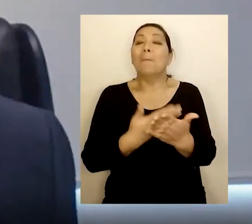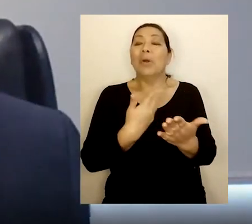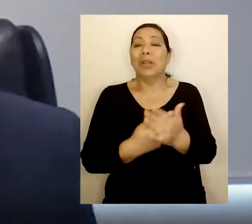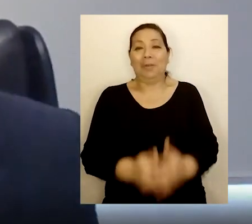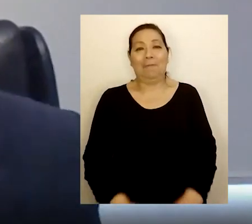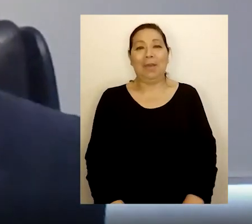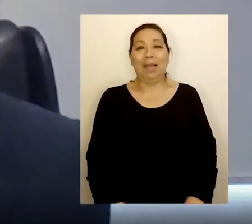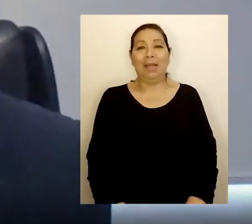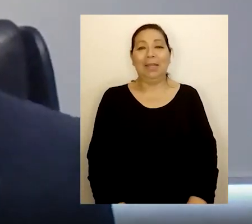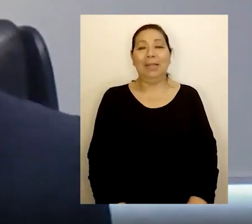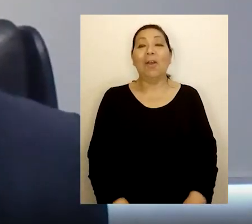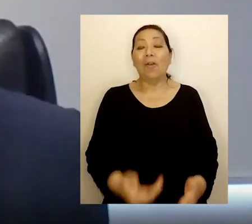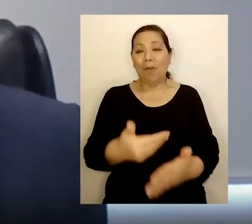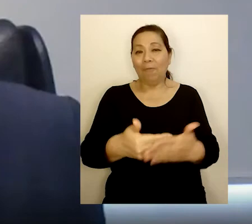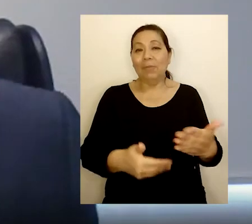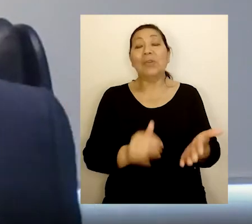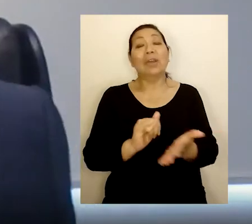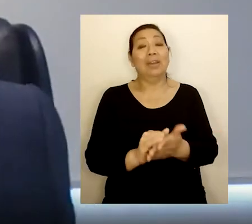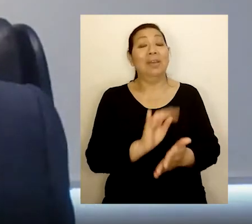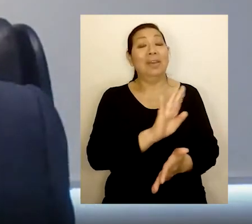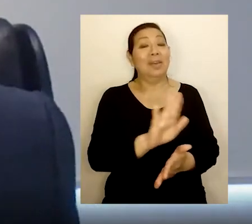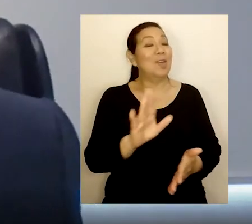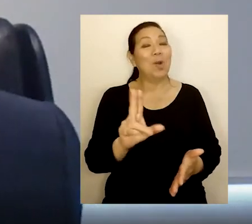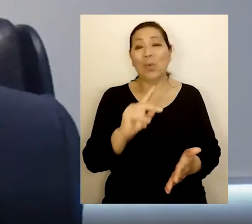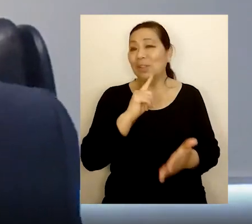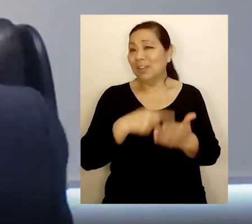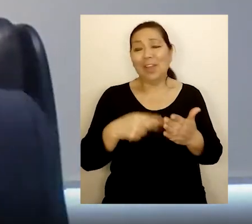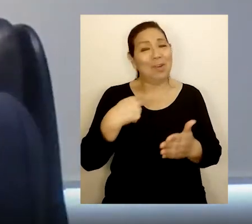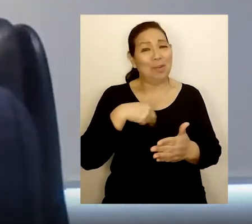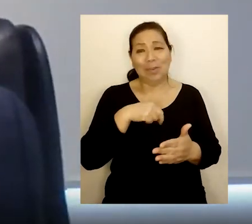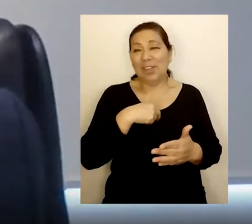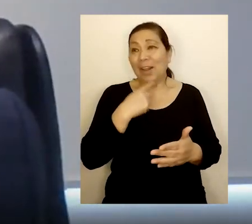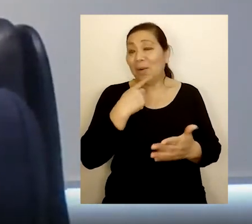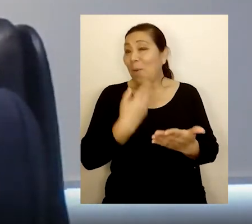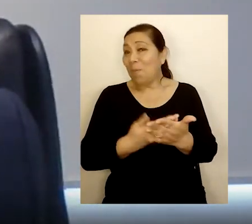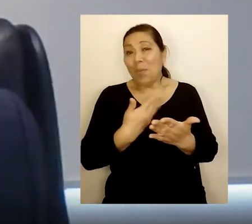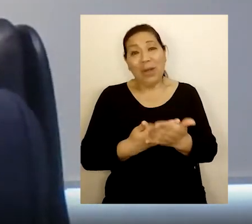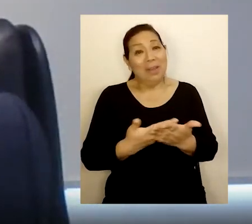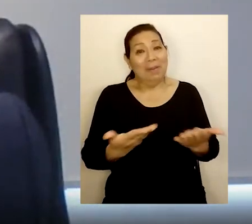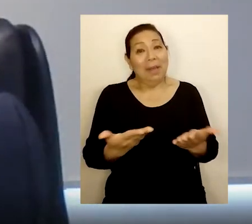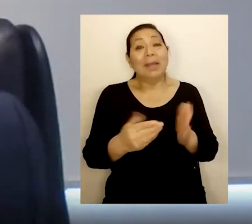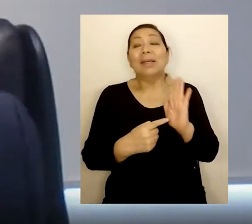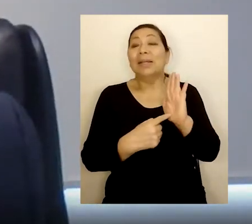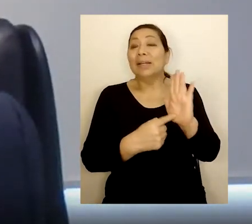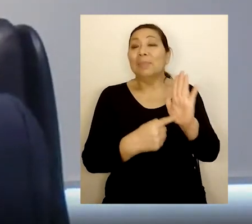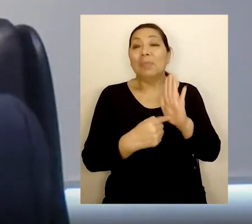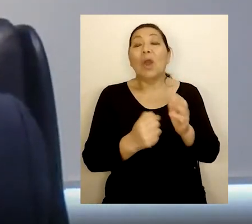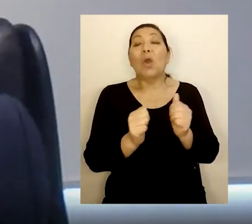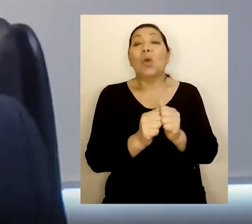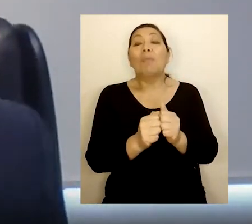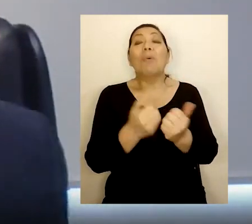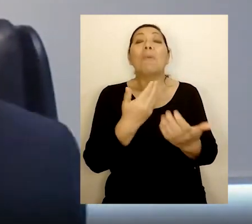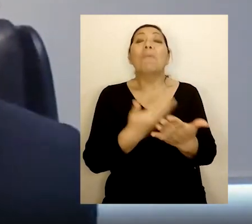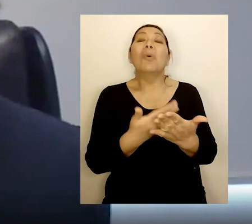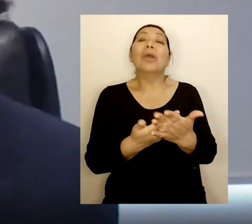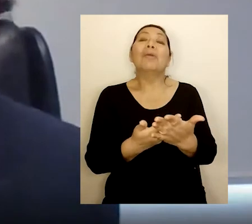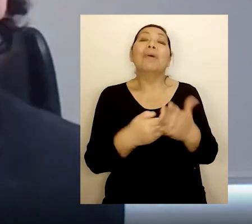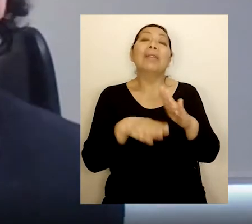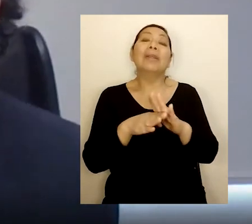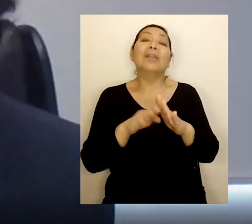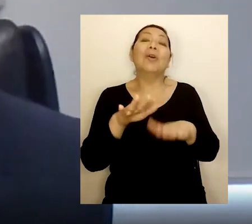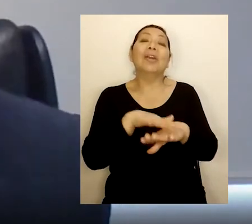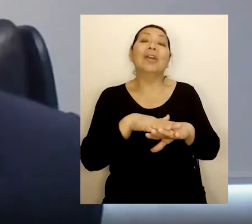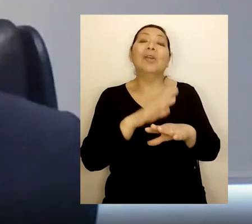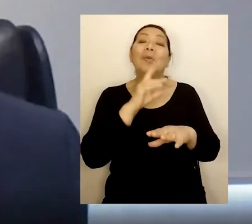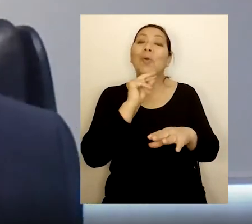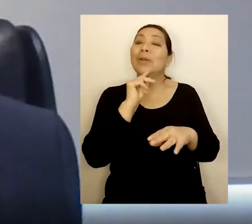de oficio. Que dicho sea de paso, no es que nosotros hayamos pedido una prueba de oficio, sino la presentamos como un medio probatorio dentro del proceso